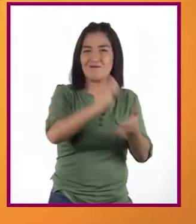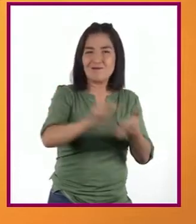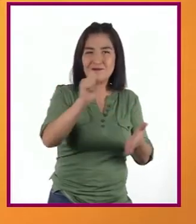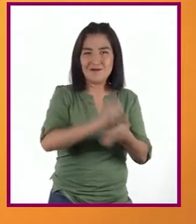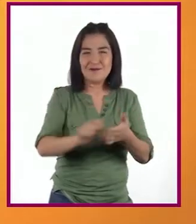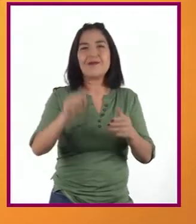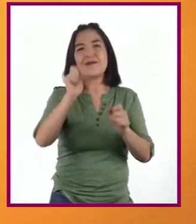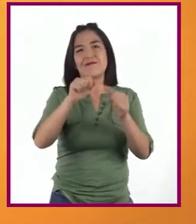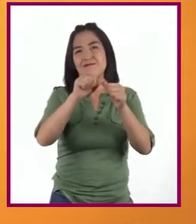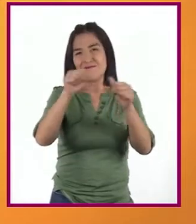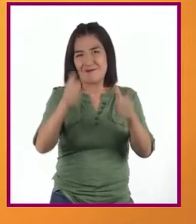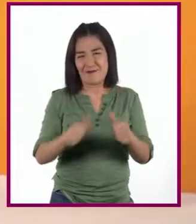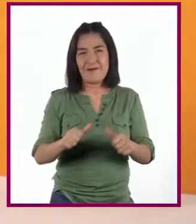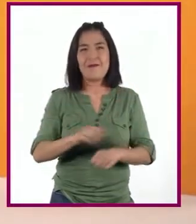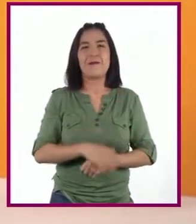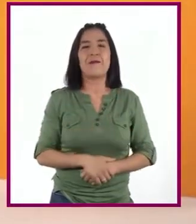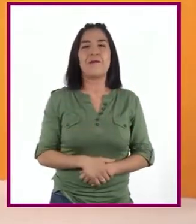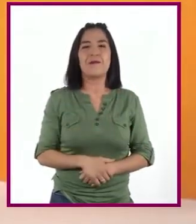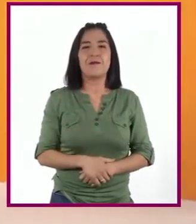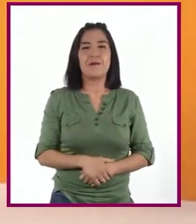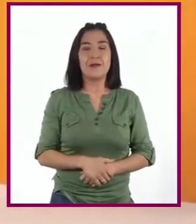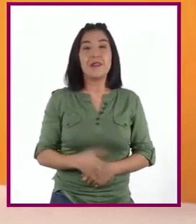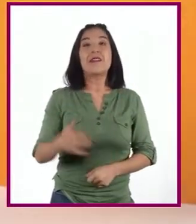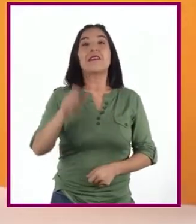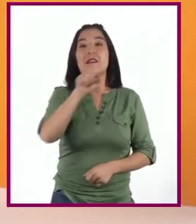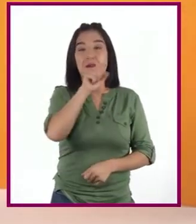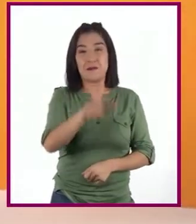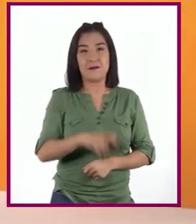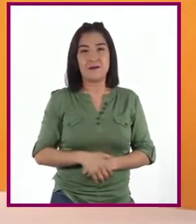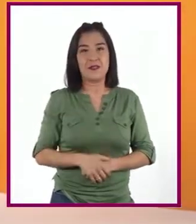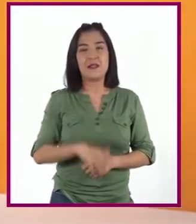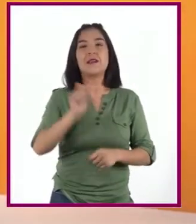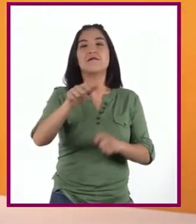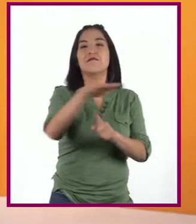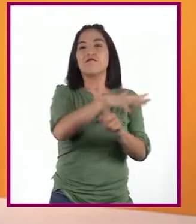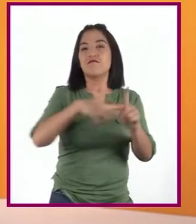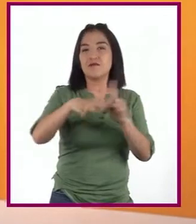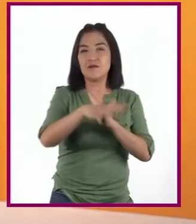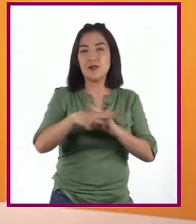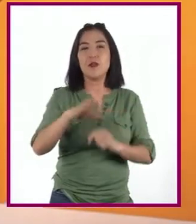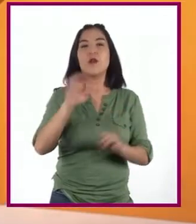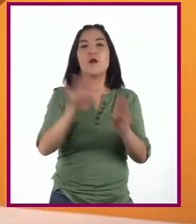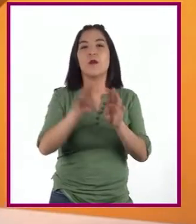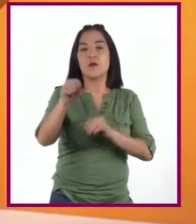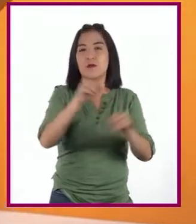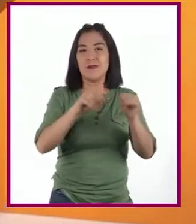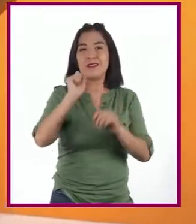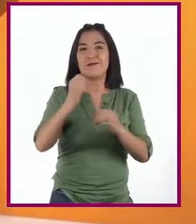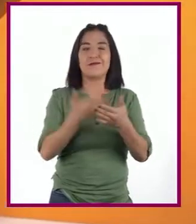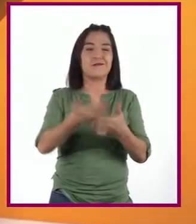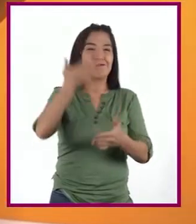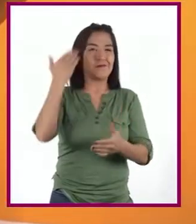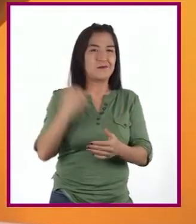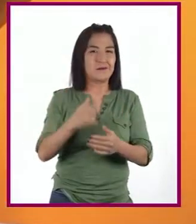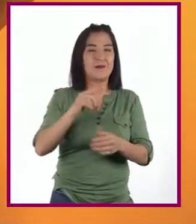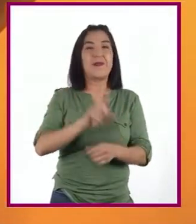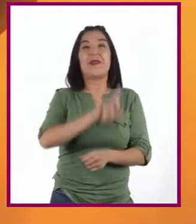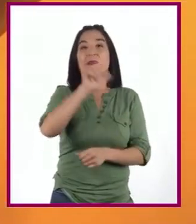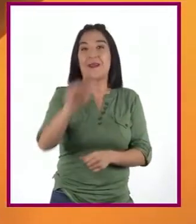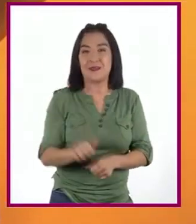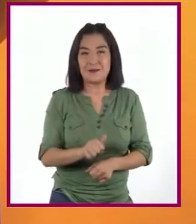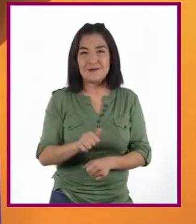vinieron después. Además, el contexto y los movimientos anteriores y